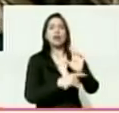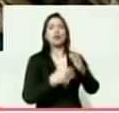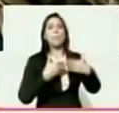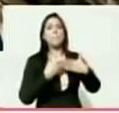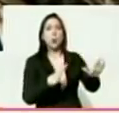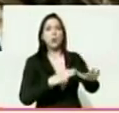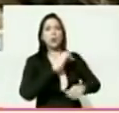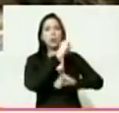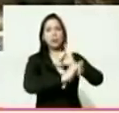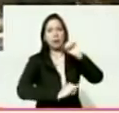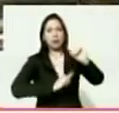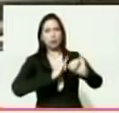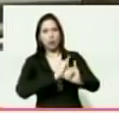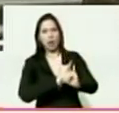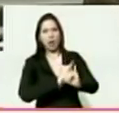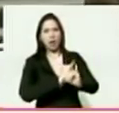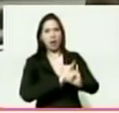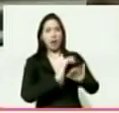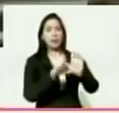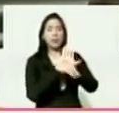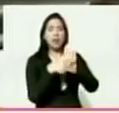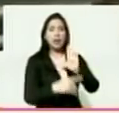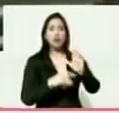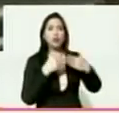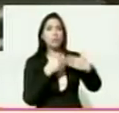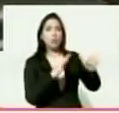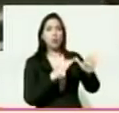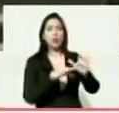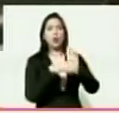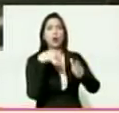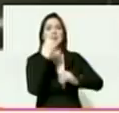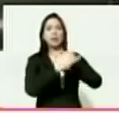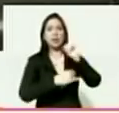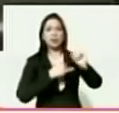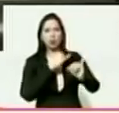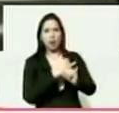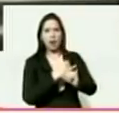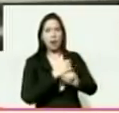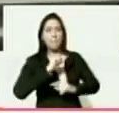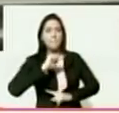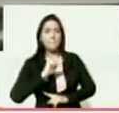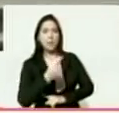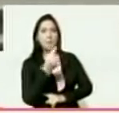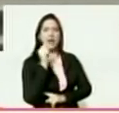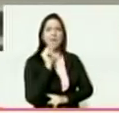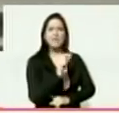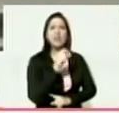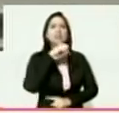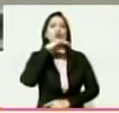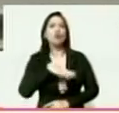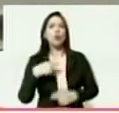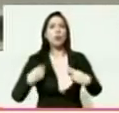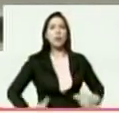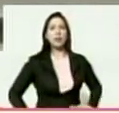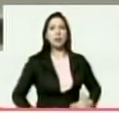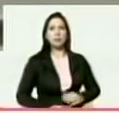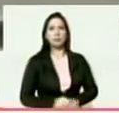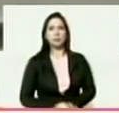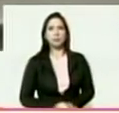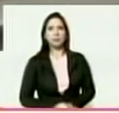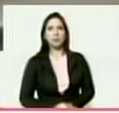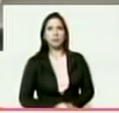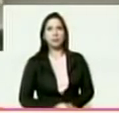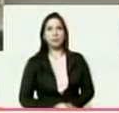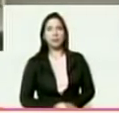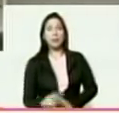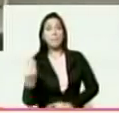internacional. El derecho público internacional. Por primera vez en la historia de la humanidad, de